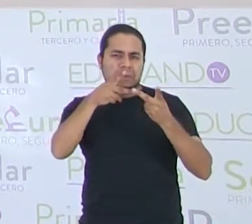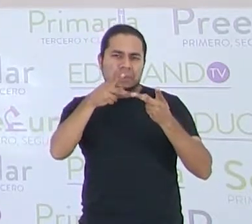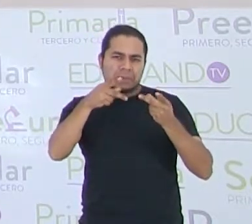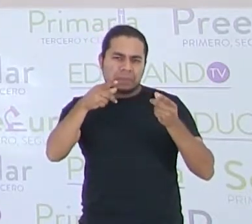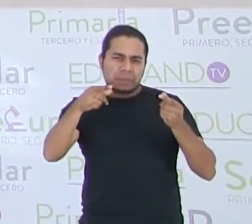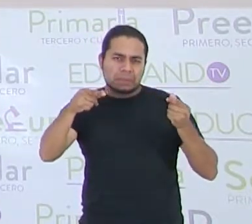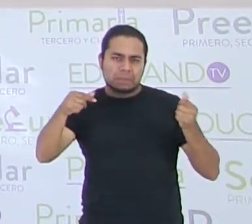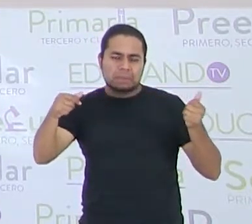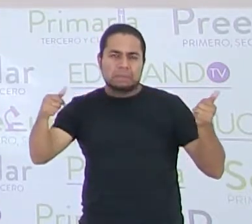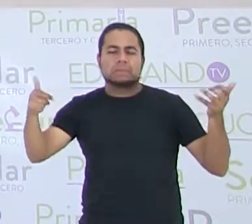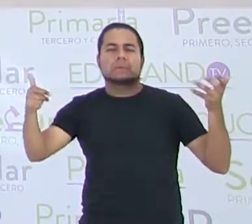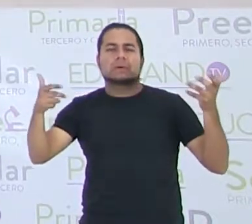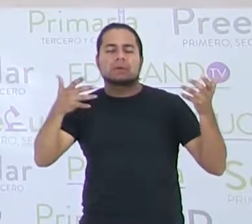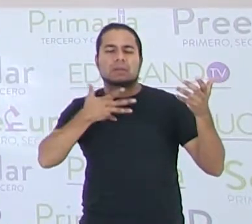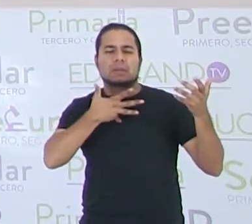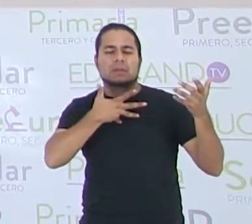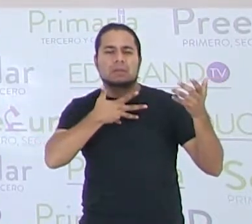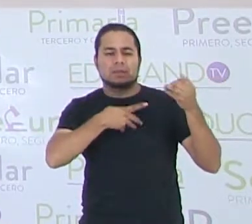el